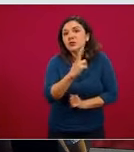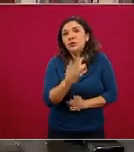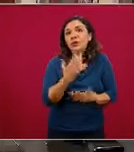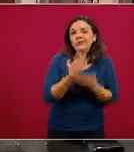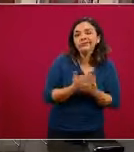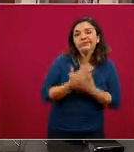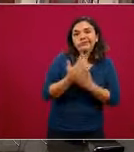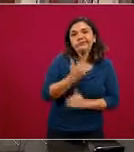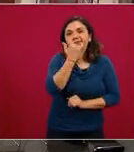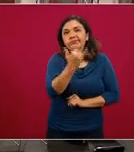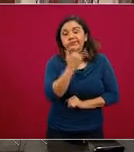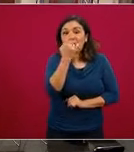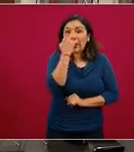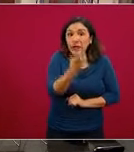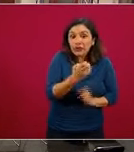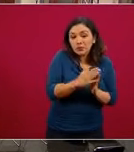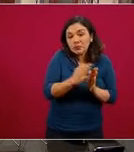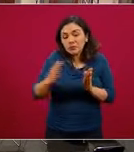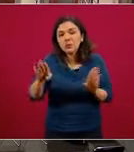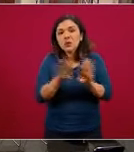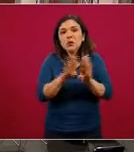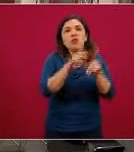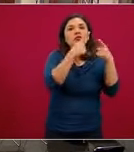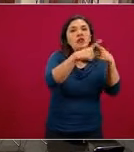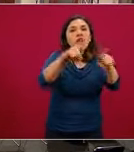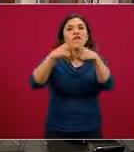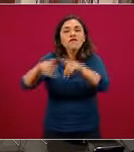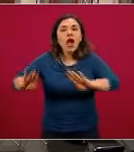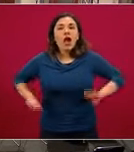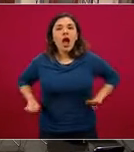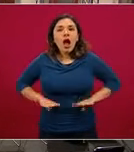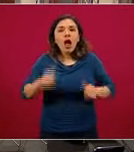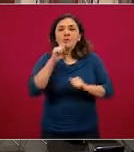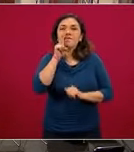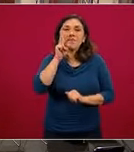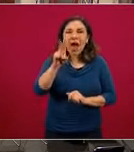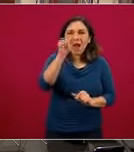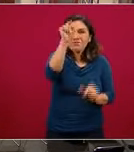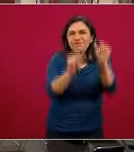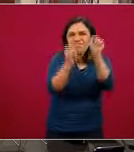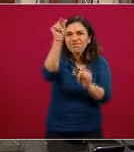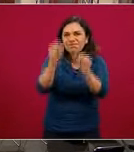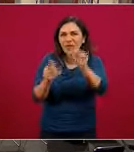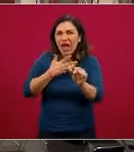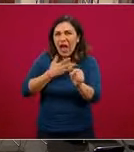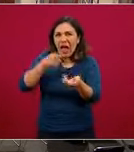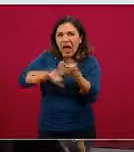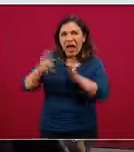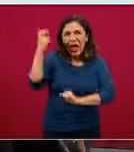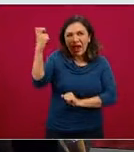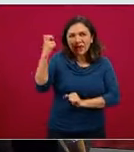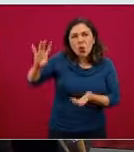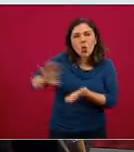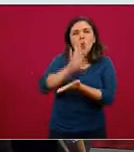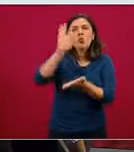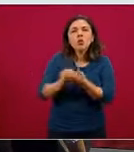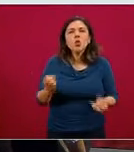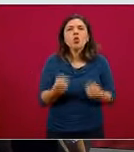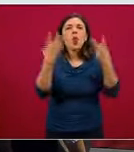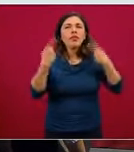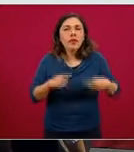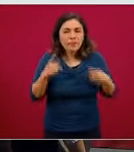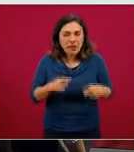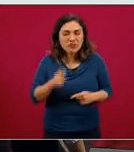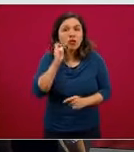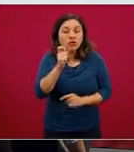resultado y de ahí la diferenciación que tenemos en las barras donde están representadas este total de personas